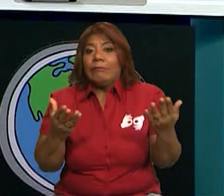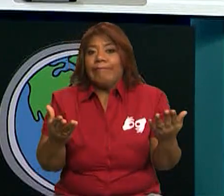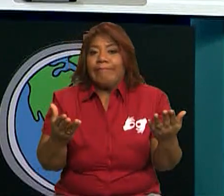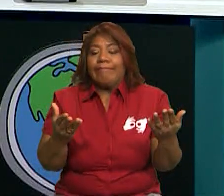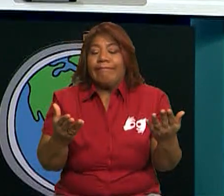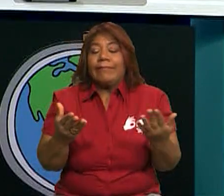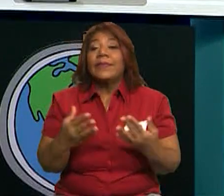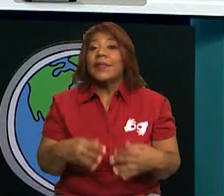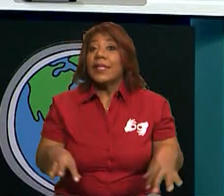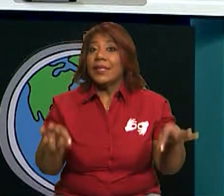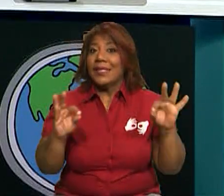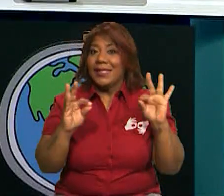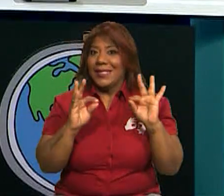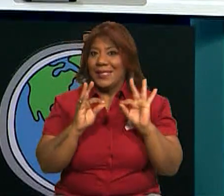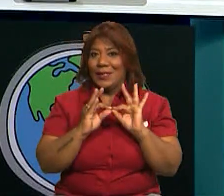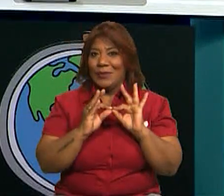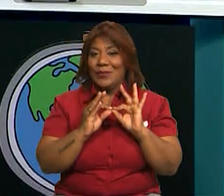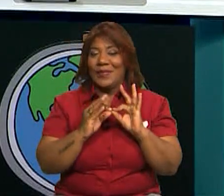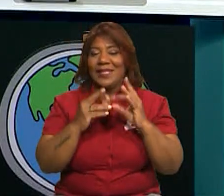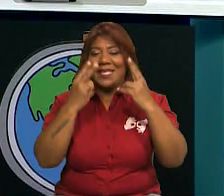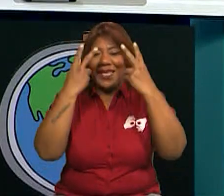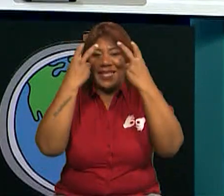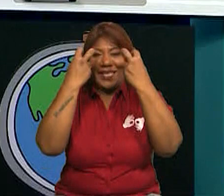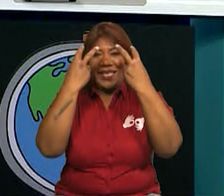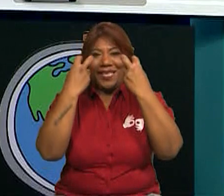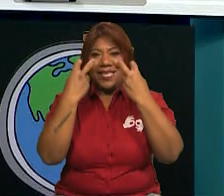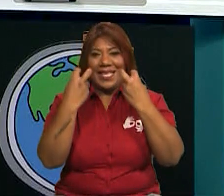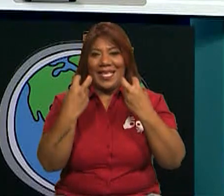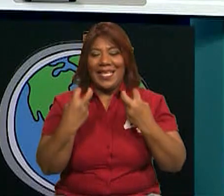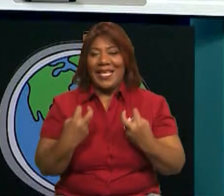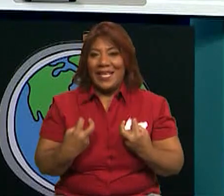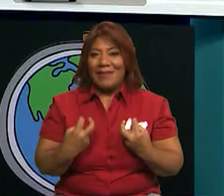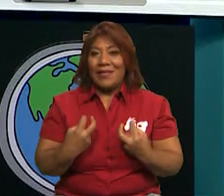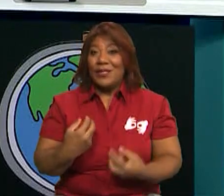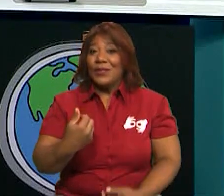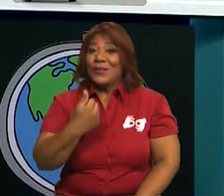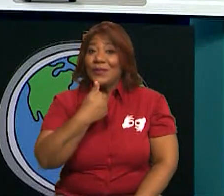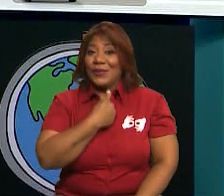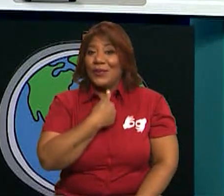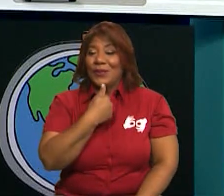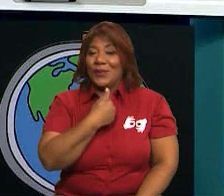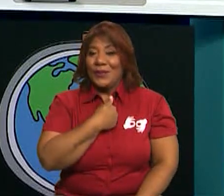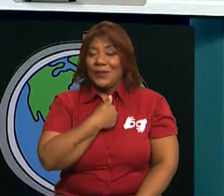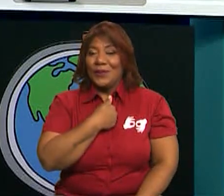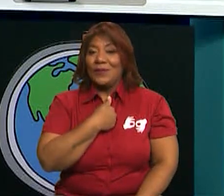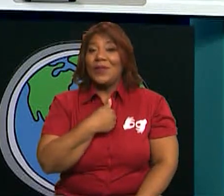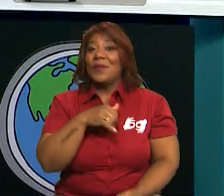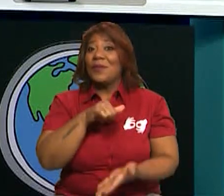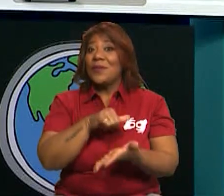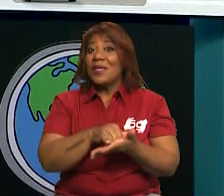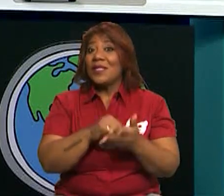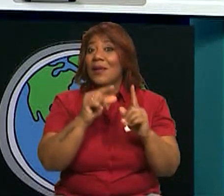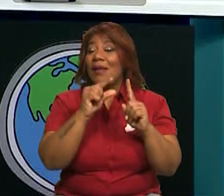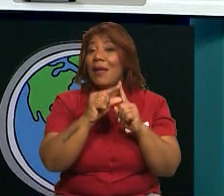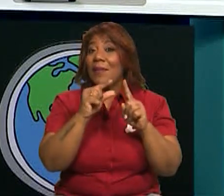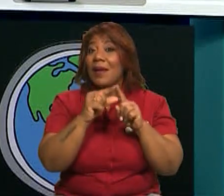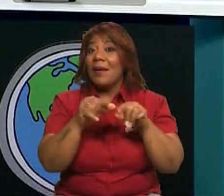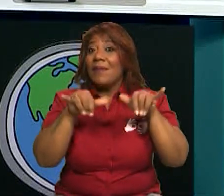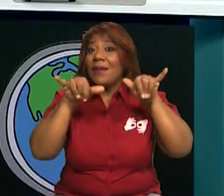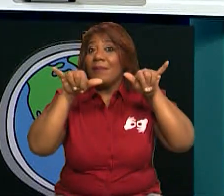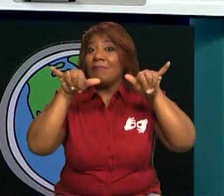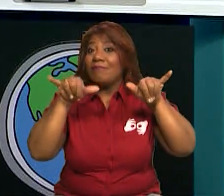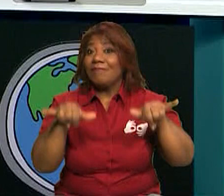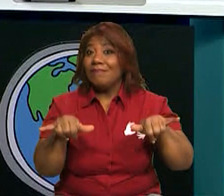Todos permanecemos en un proceso de autoevaluación, por eso es que dice que es permanente. Y